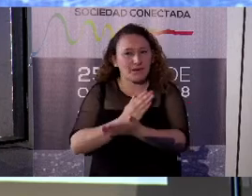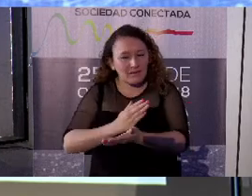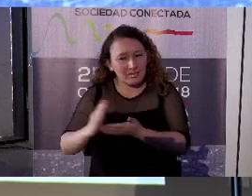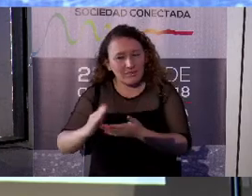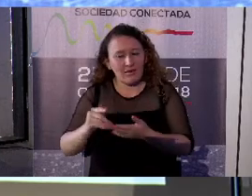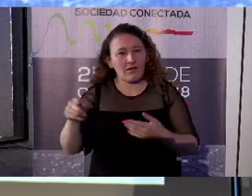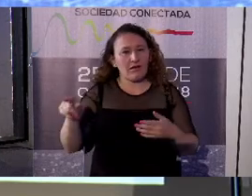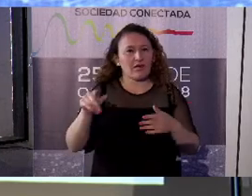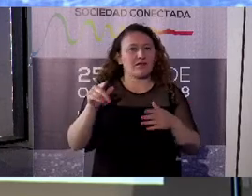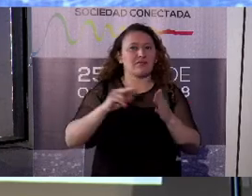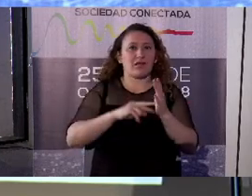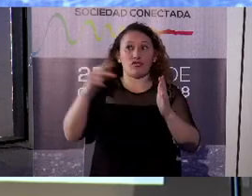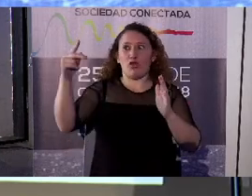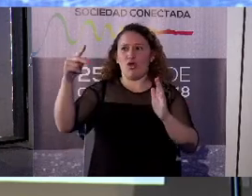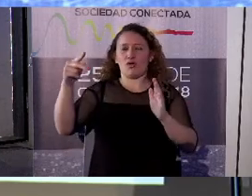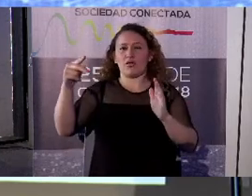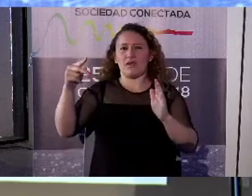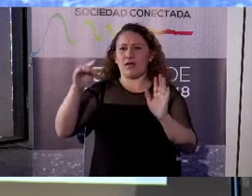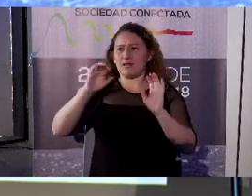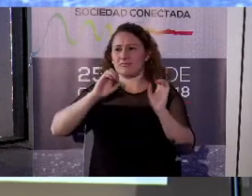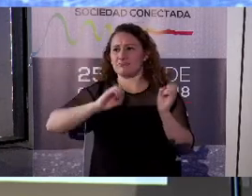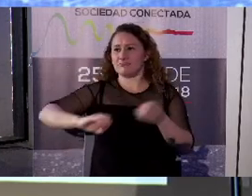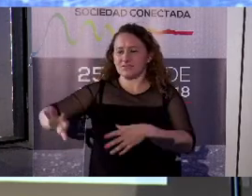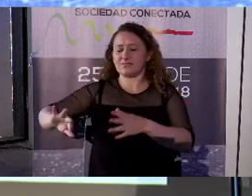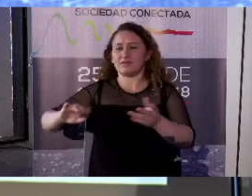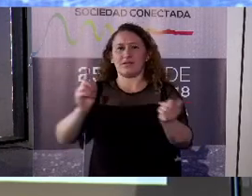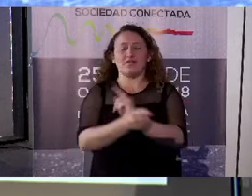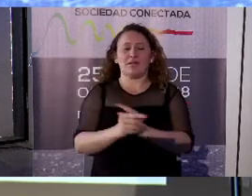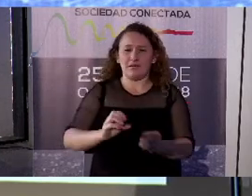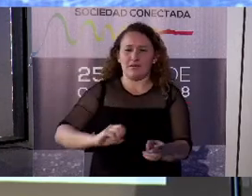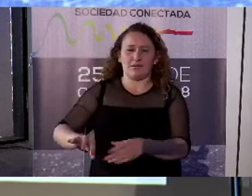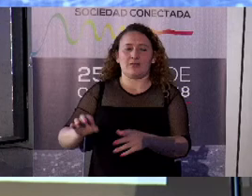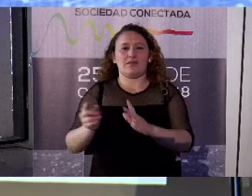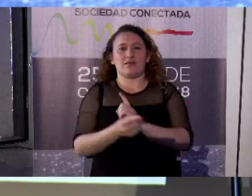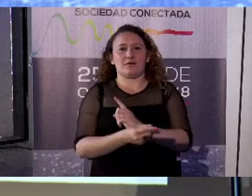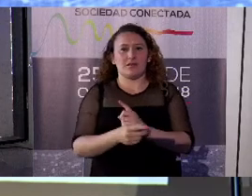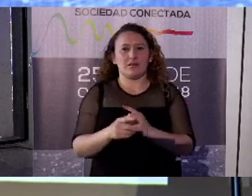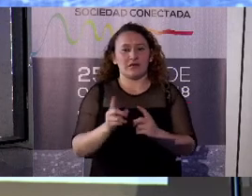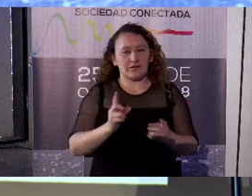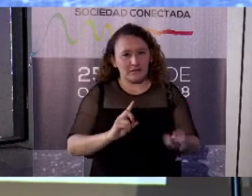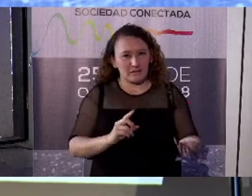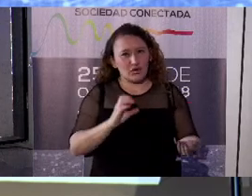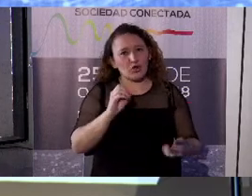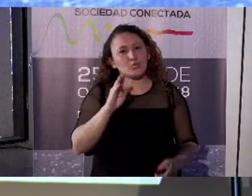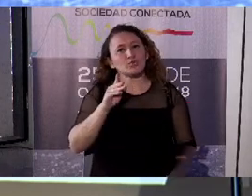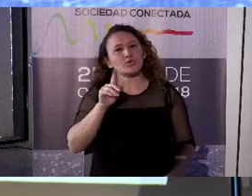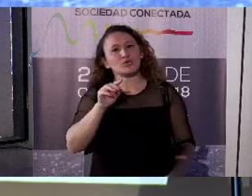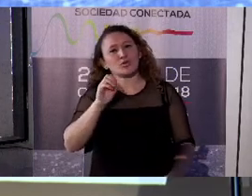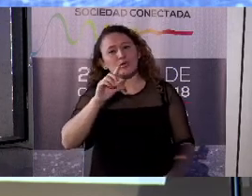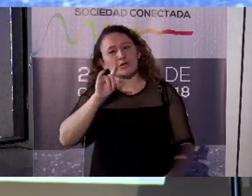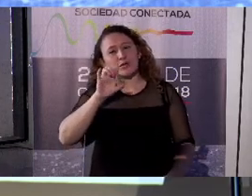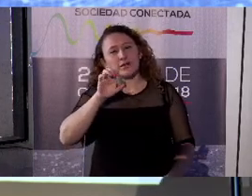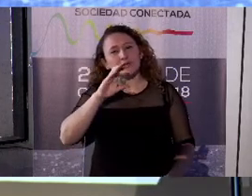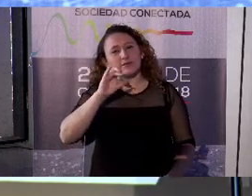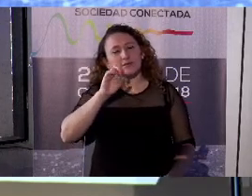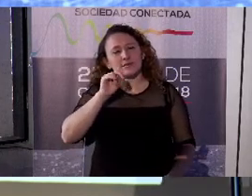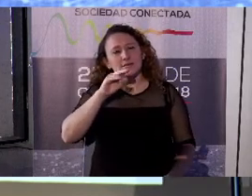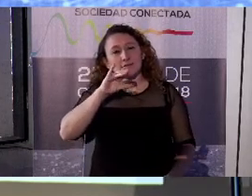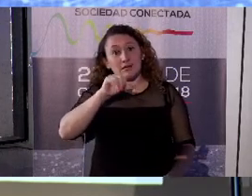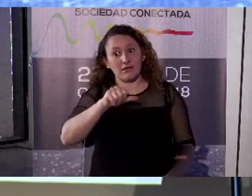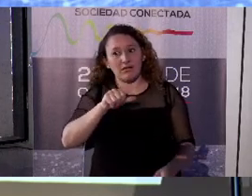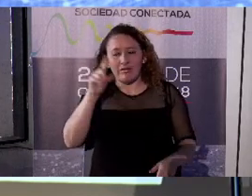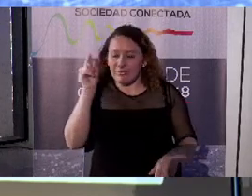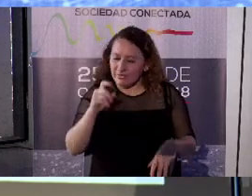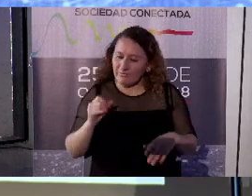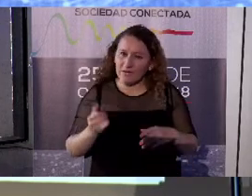e mucho más rápido que la que la que los que los Marcos normativos Pero además de eso tenemos que ser muy